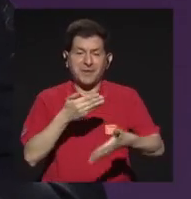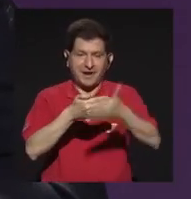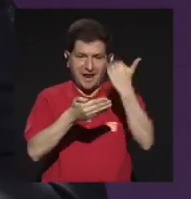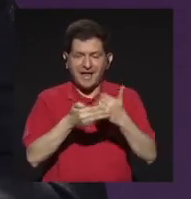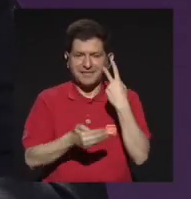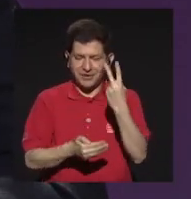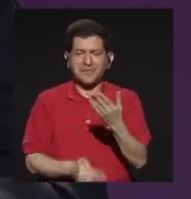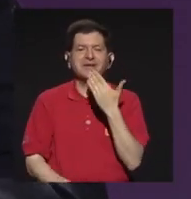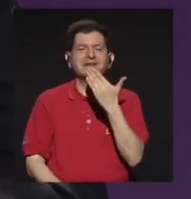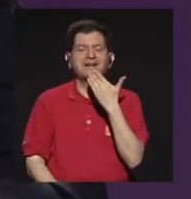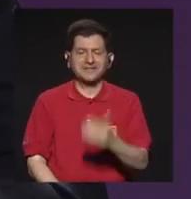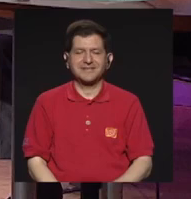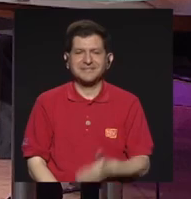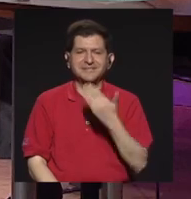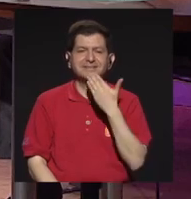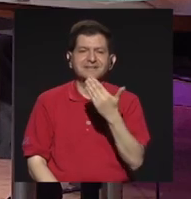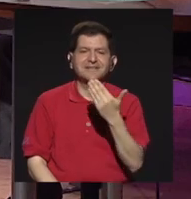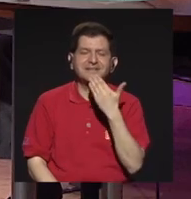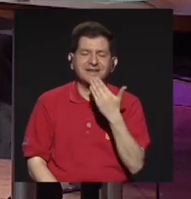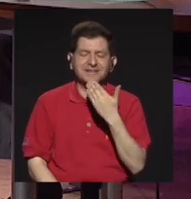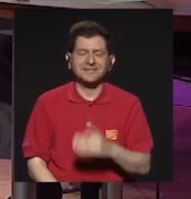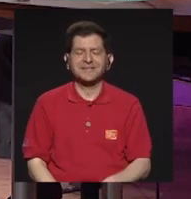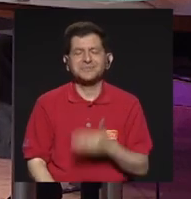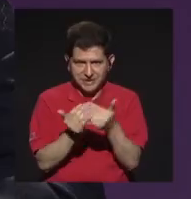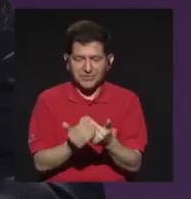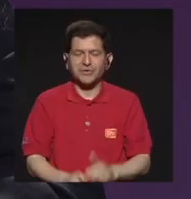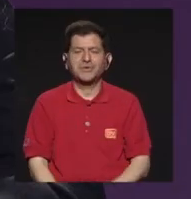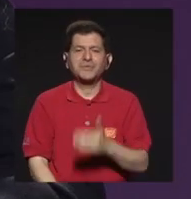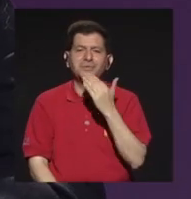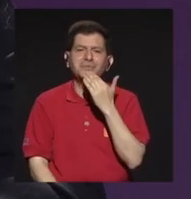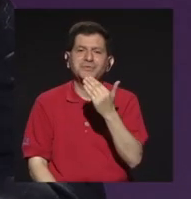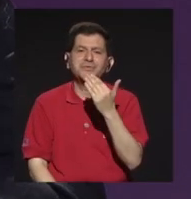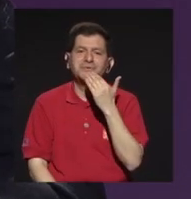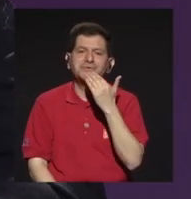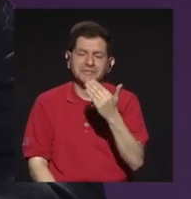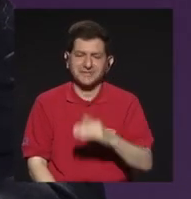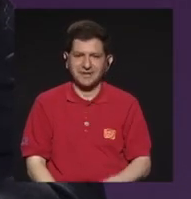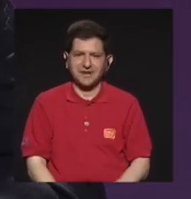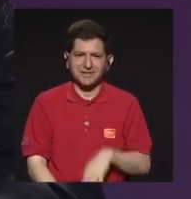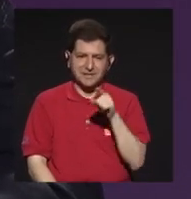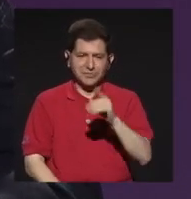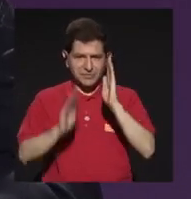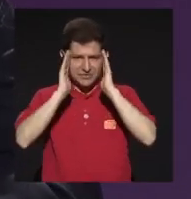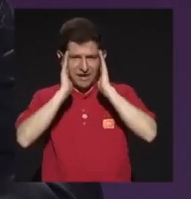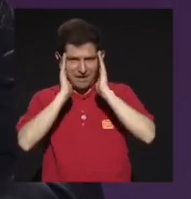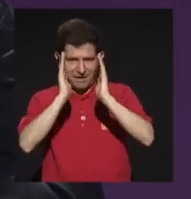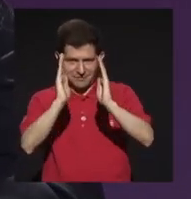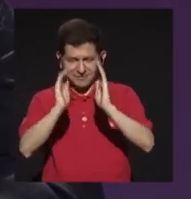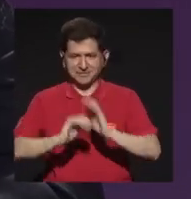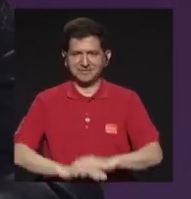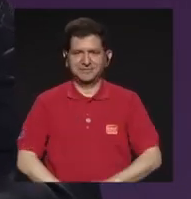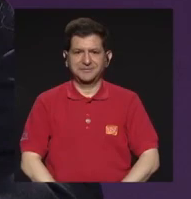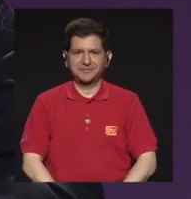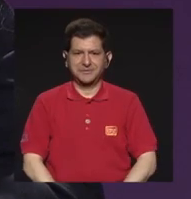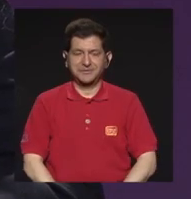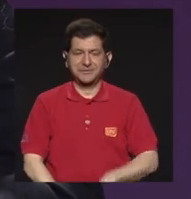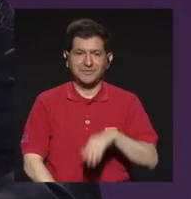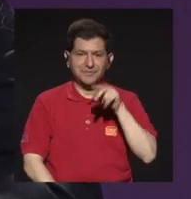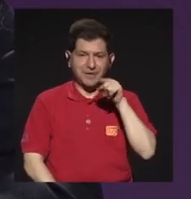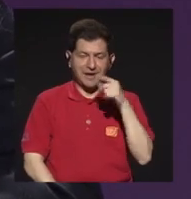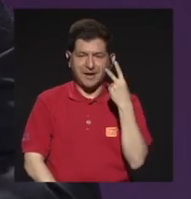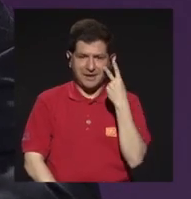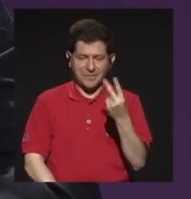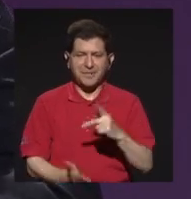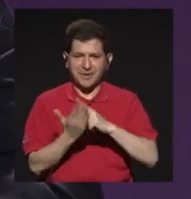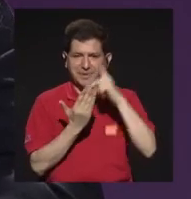gracias muchísimas gracias y el día muy amable les agradecemos su escucha de su mirada en